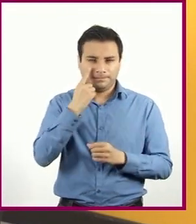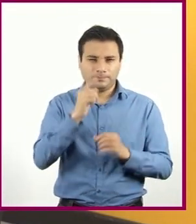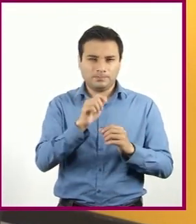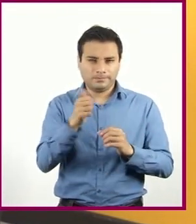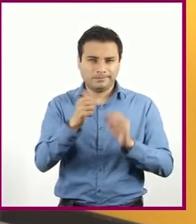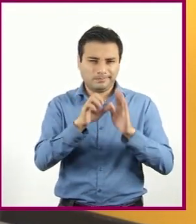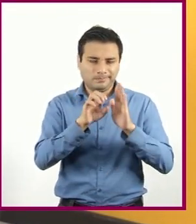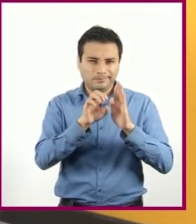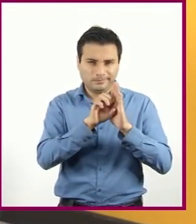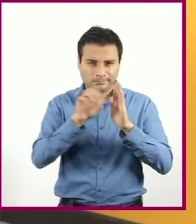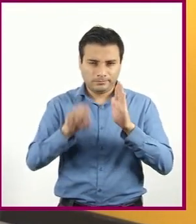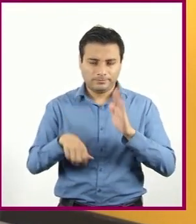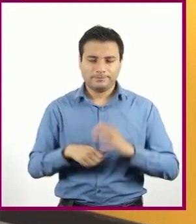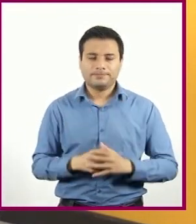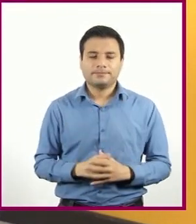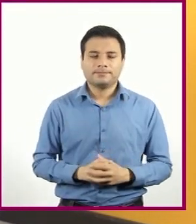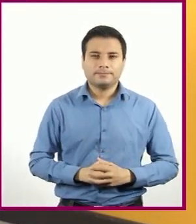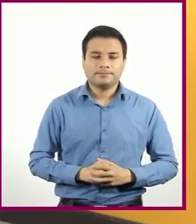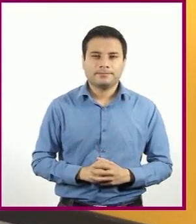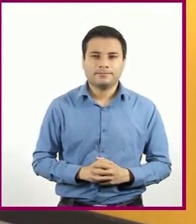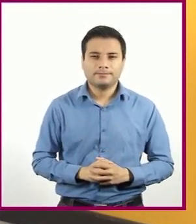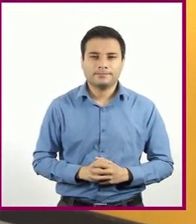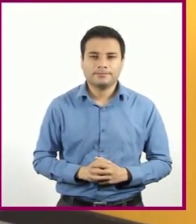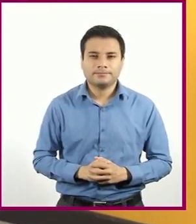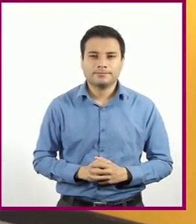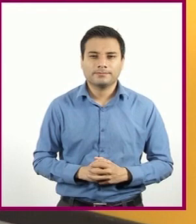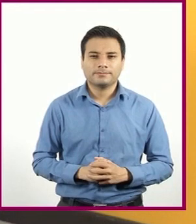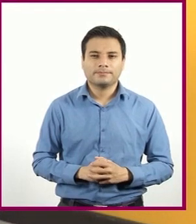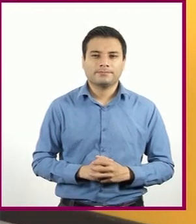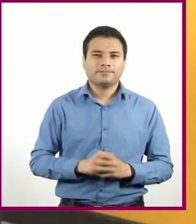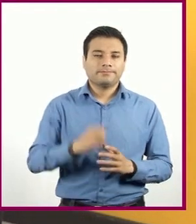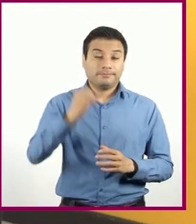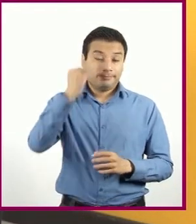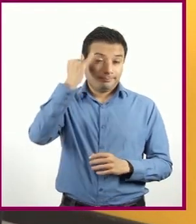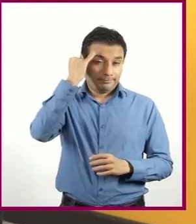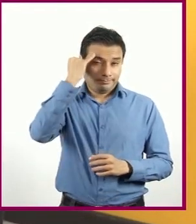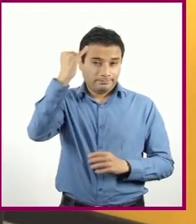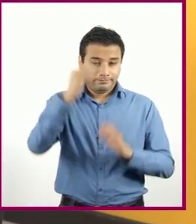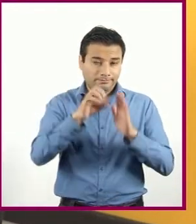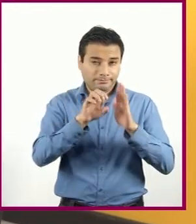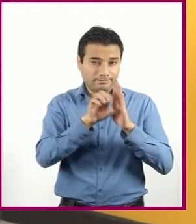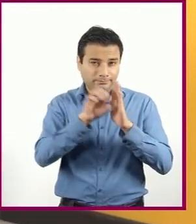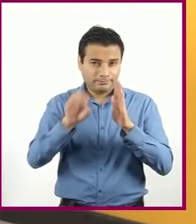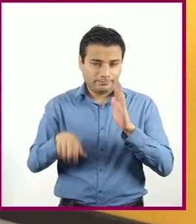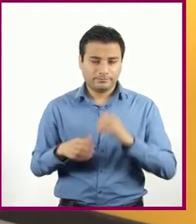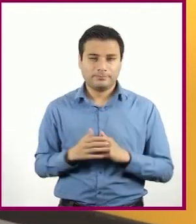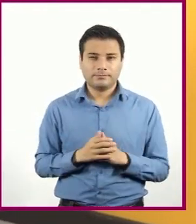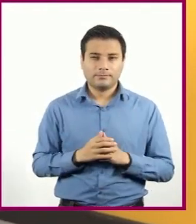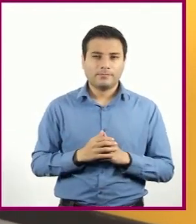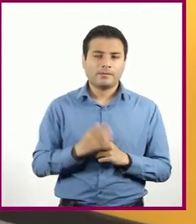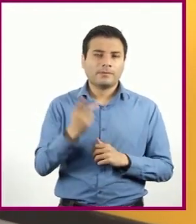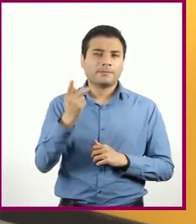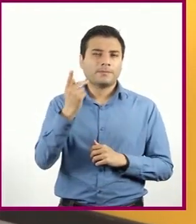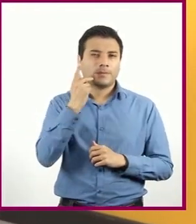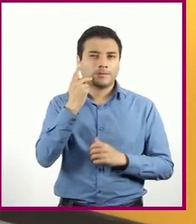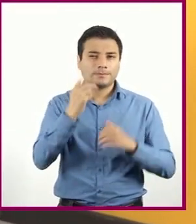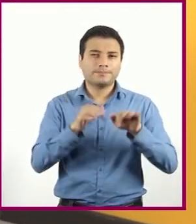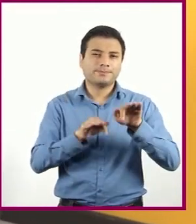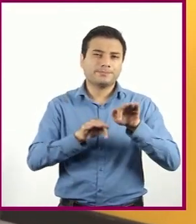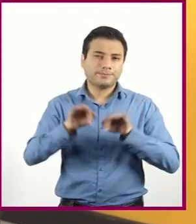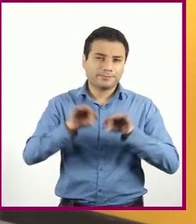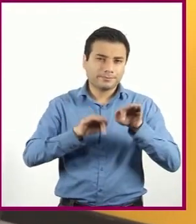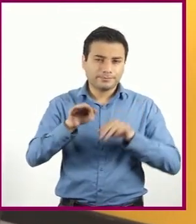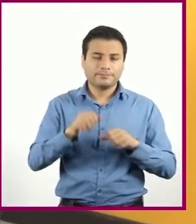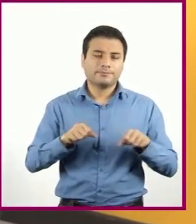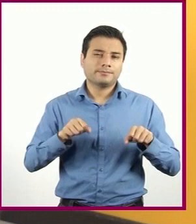situación problemática. Imaginen la siguiente situación. Pablo trabaja en el departamento de alimentos de